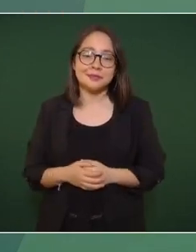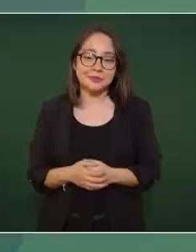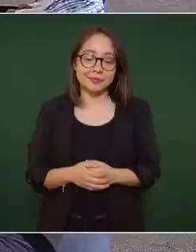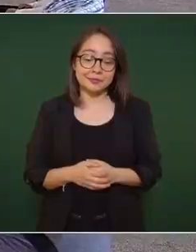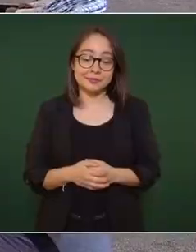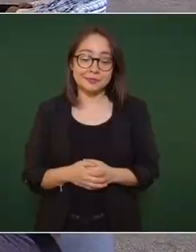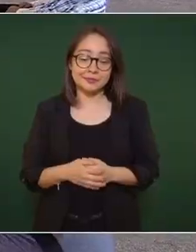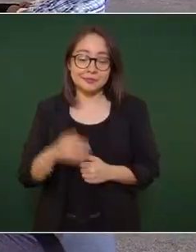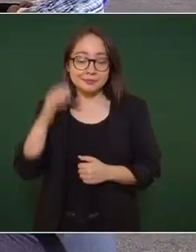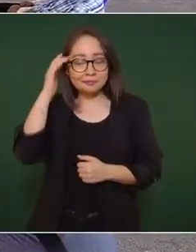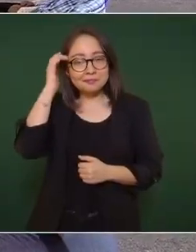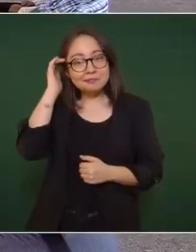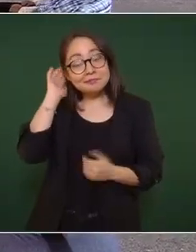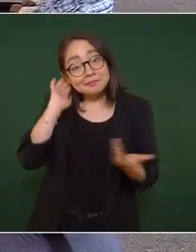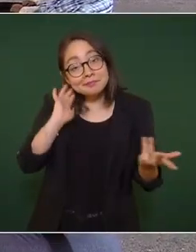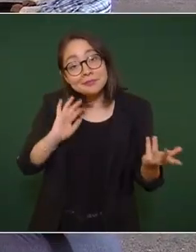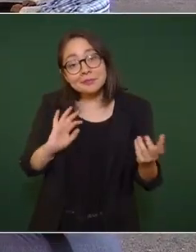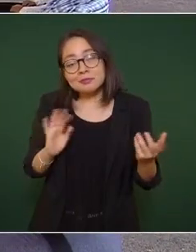pero lo demás